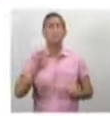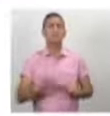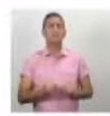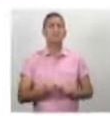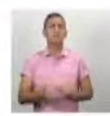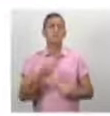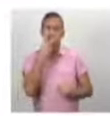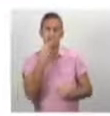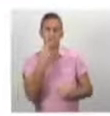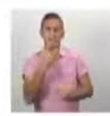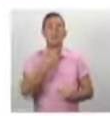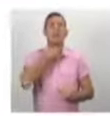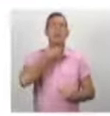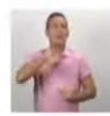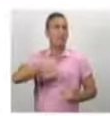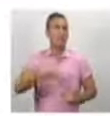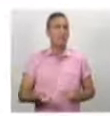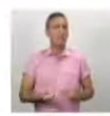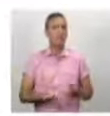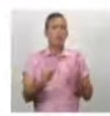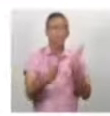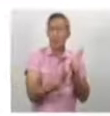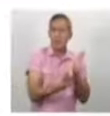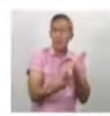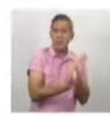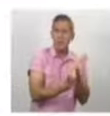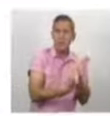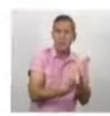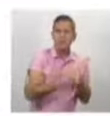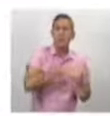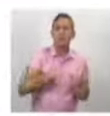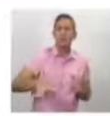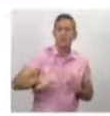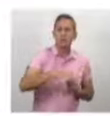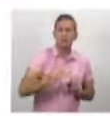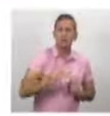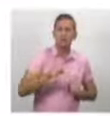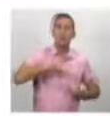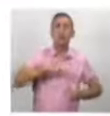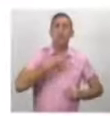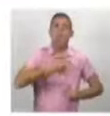y que aparecen ejemplos que ilustran todo lo que dice esta definición.